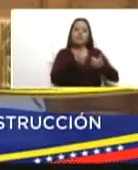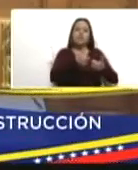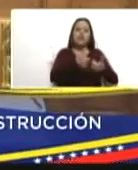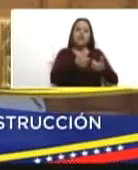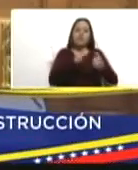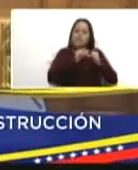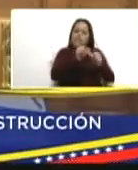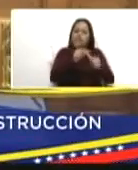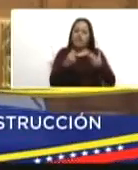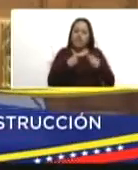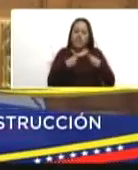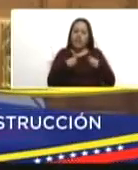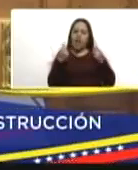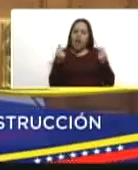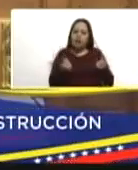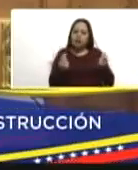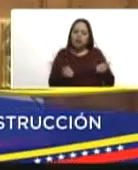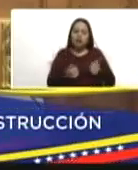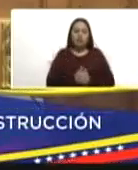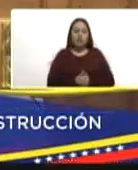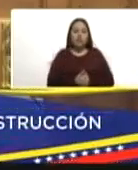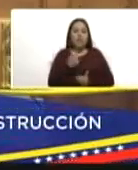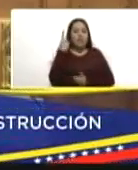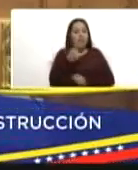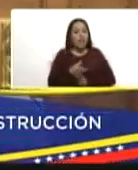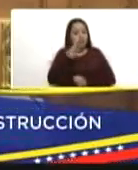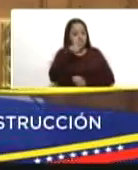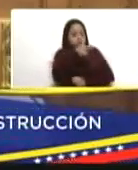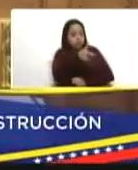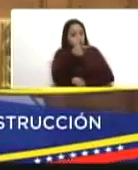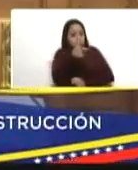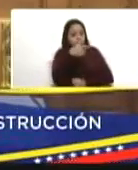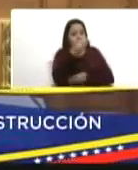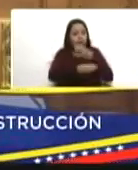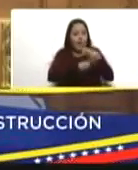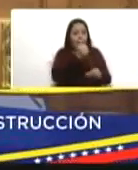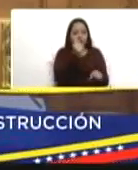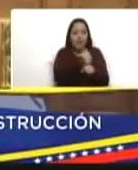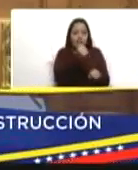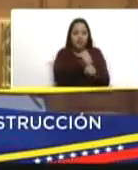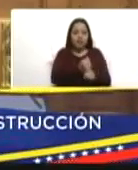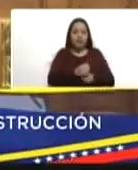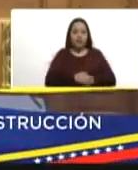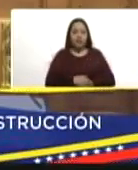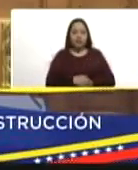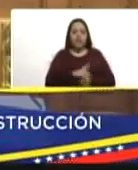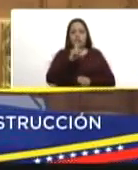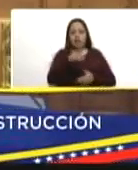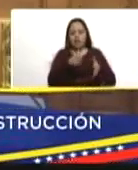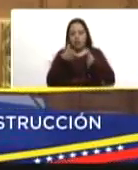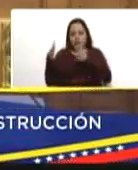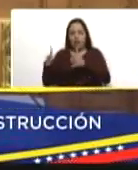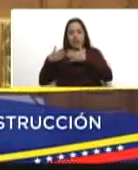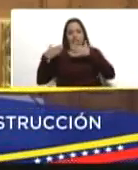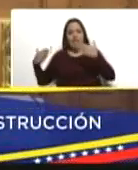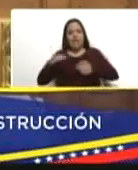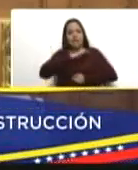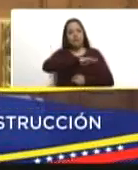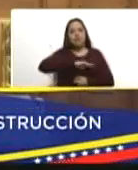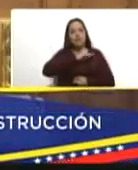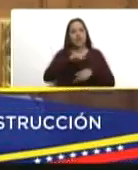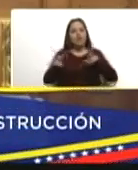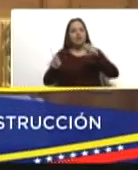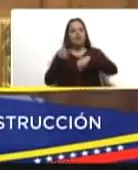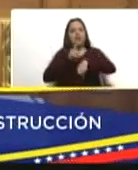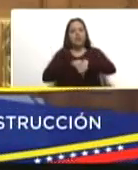vivas y siempre hay que vigilar para que cumplan su función y las grandes misiones de Nueva